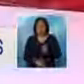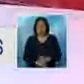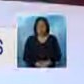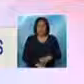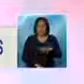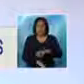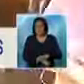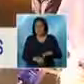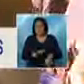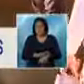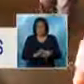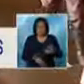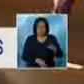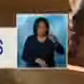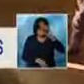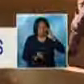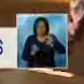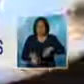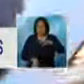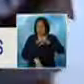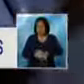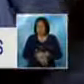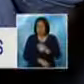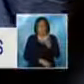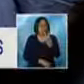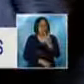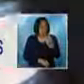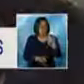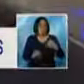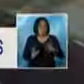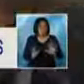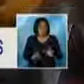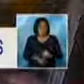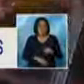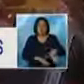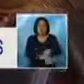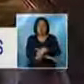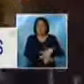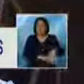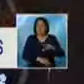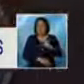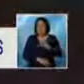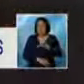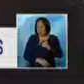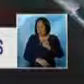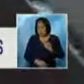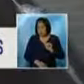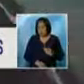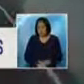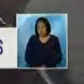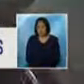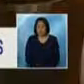vamos! Armados, la policía logró capturar a dos presuntos delincuentes en la avenida Colonial.